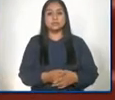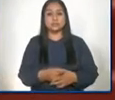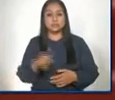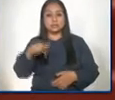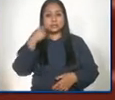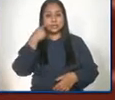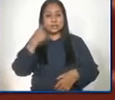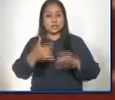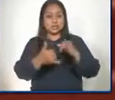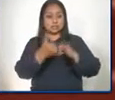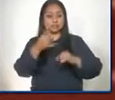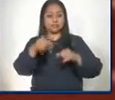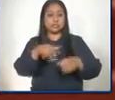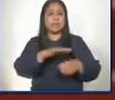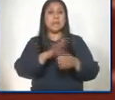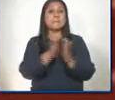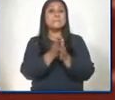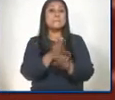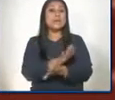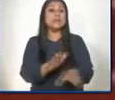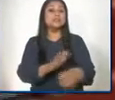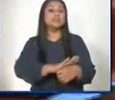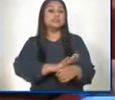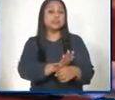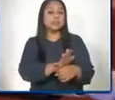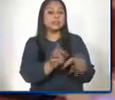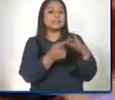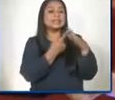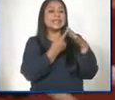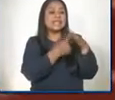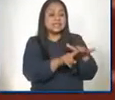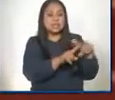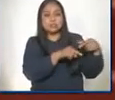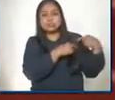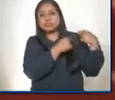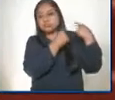de fallecidos por COVID-19 desde el inicio de la pandemia.